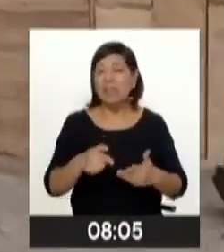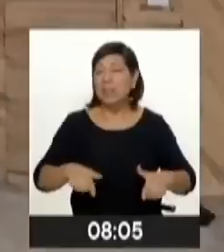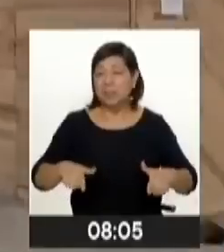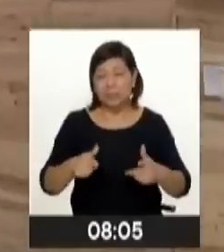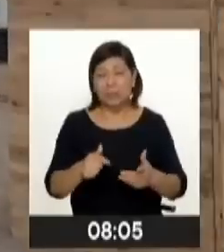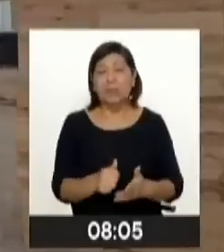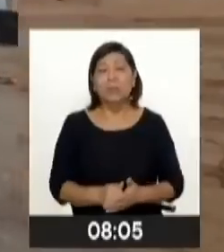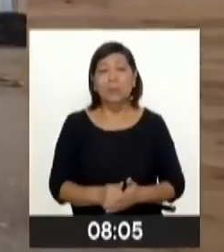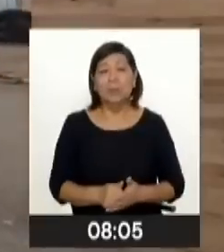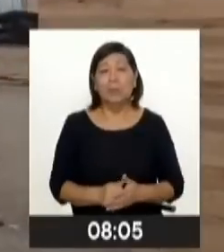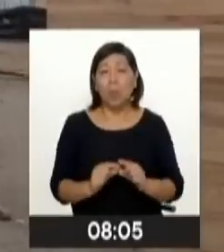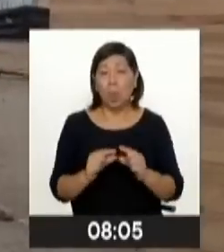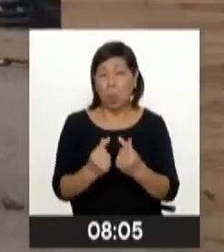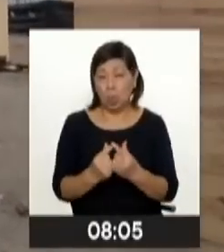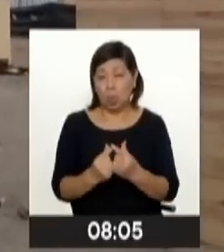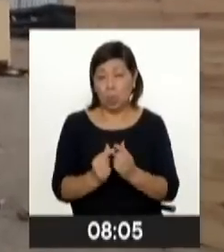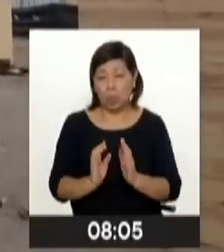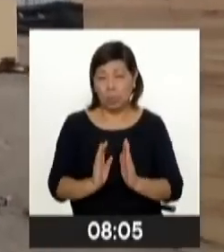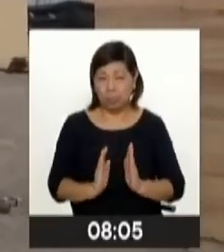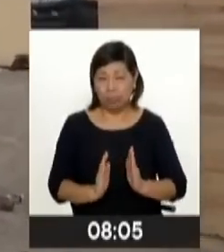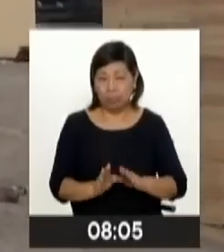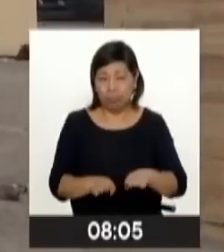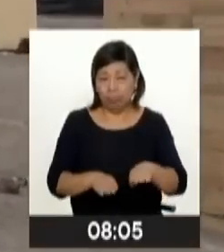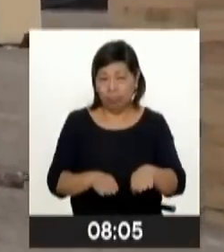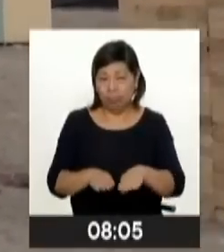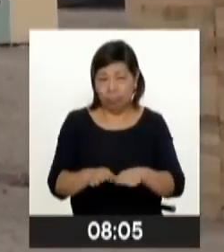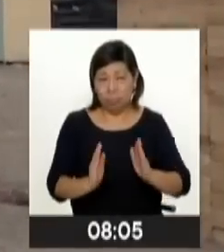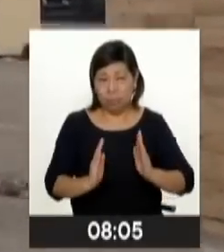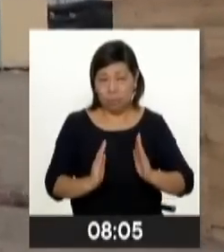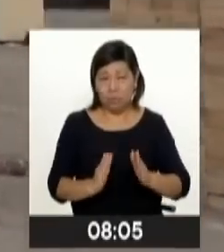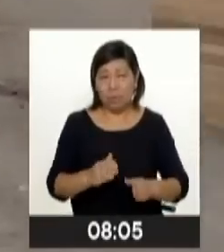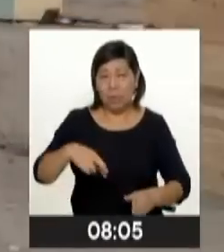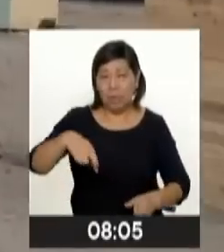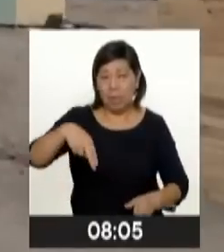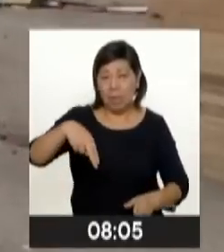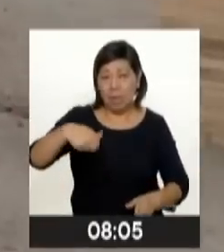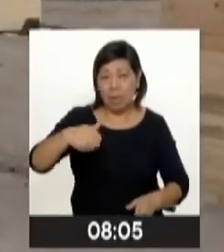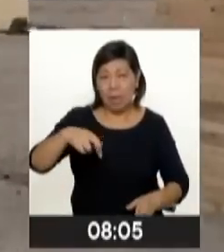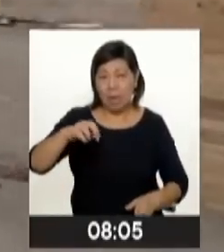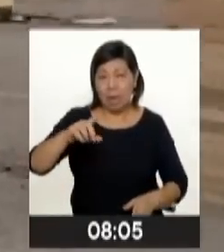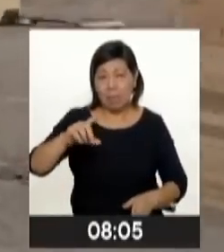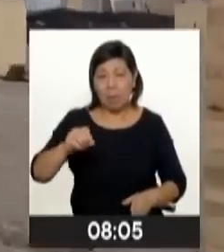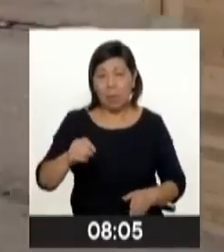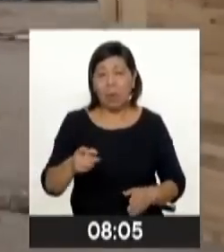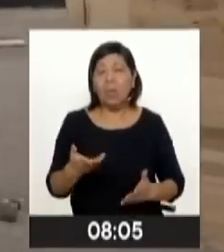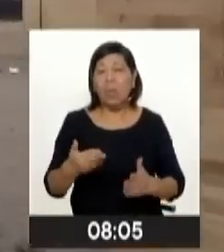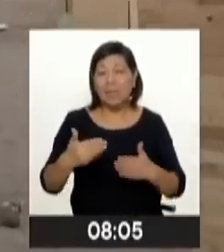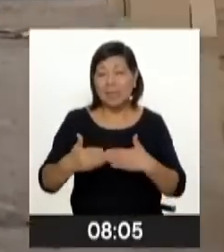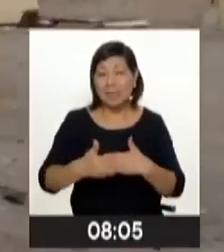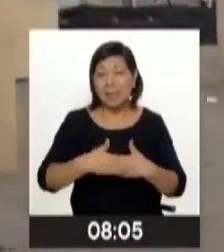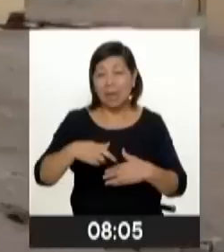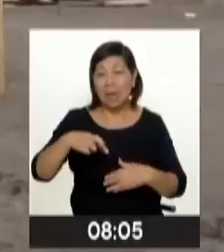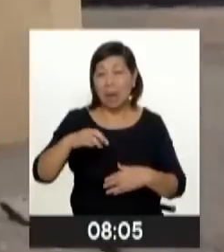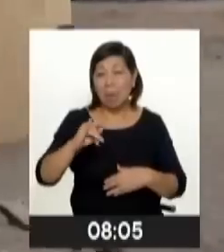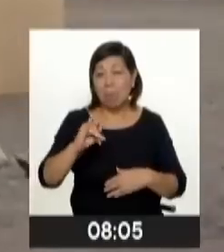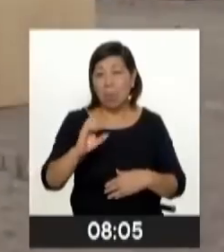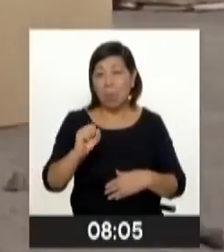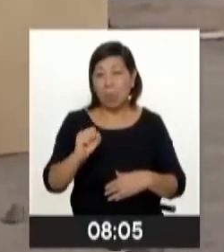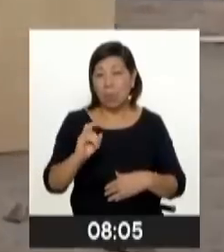en un sector, un tramo de la carretera a Naplo, ¿no? En la jurisdicción de Pucusana. Hay